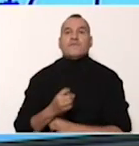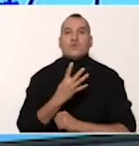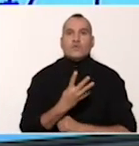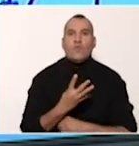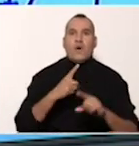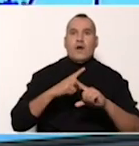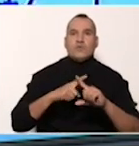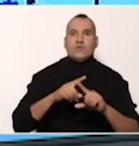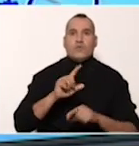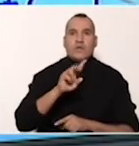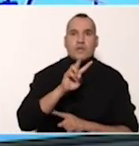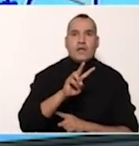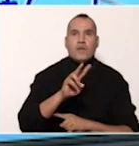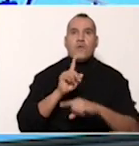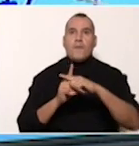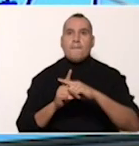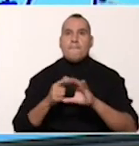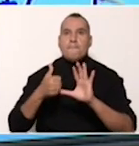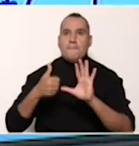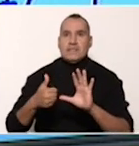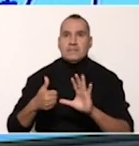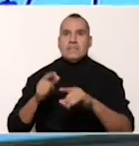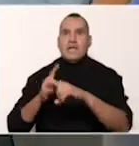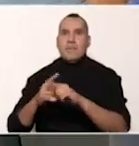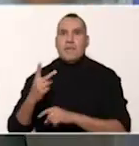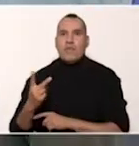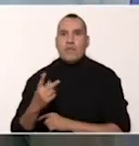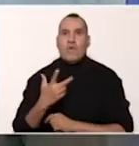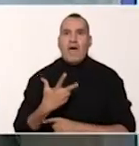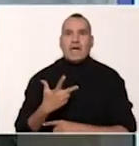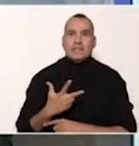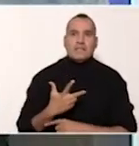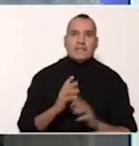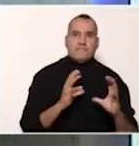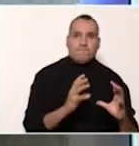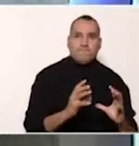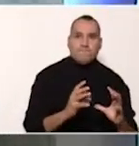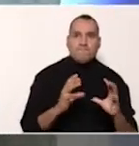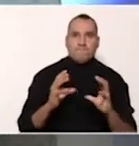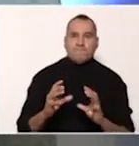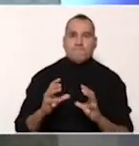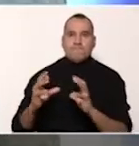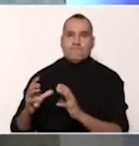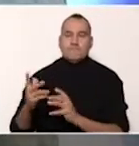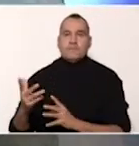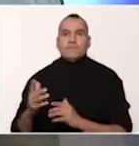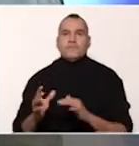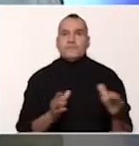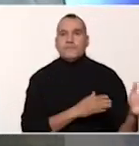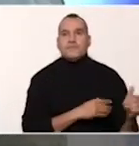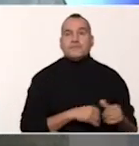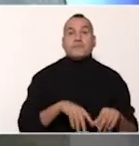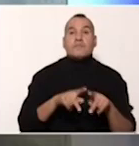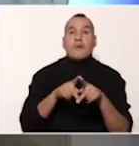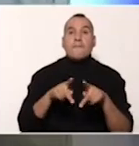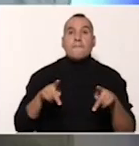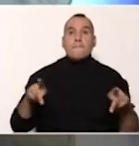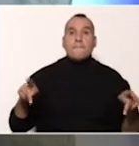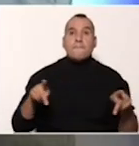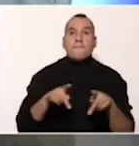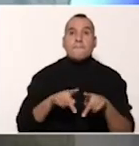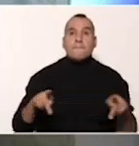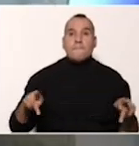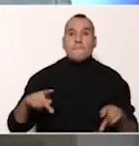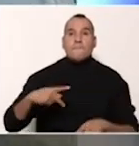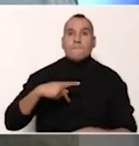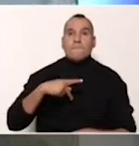a la 2 más 6x más 2. Y polinomio es aquel que tiene 4 o más términos. Puede